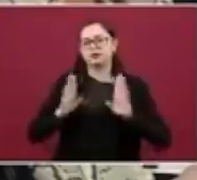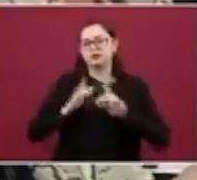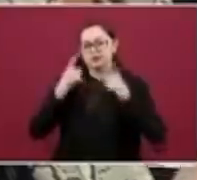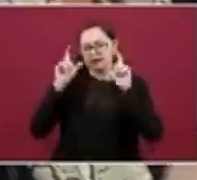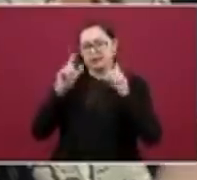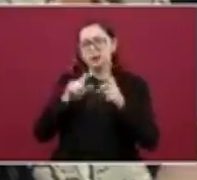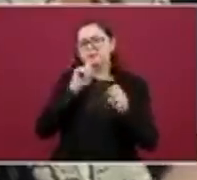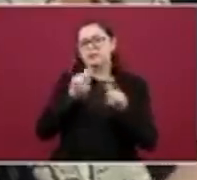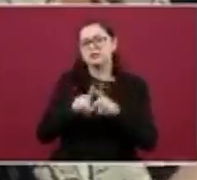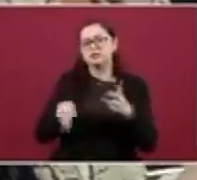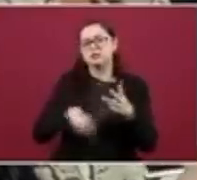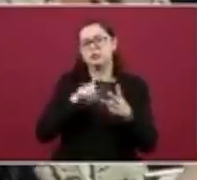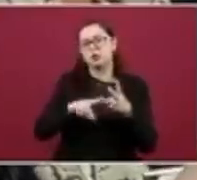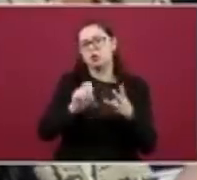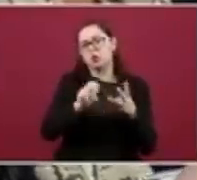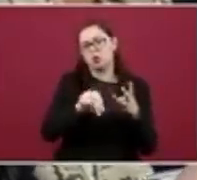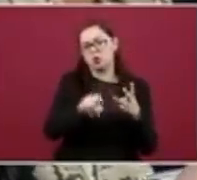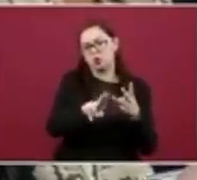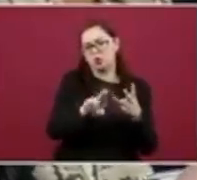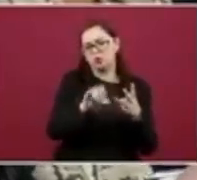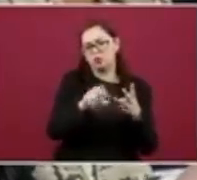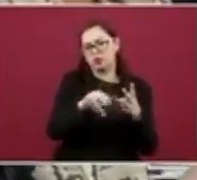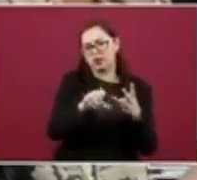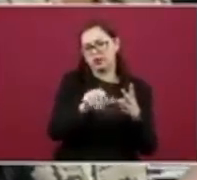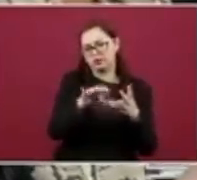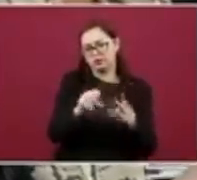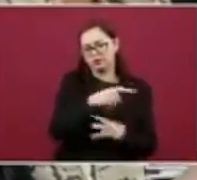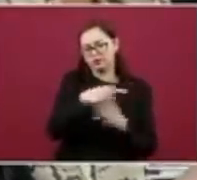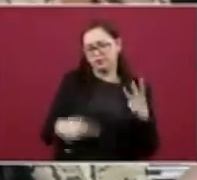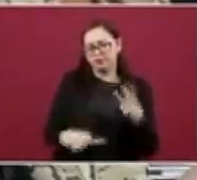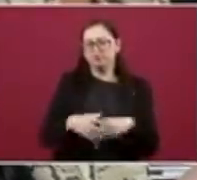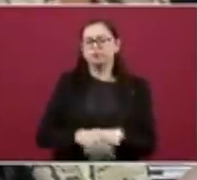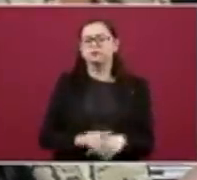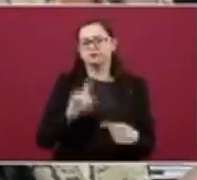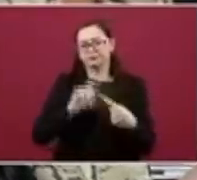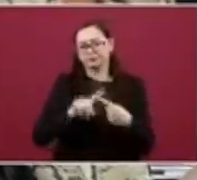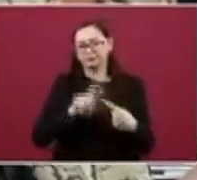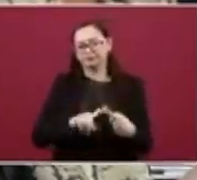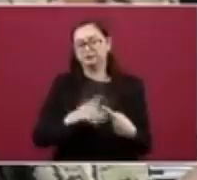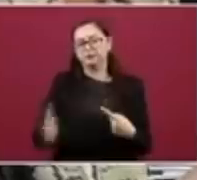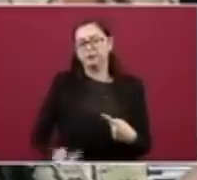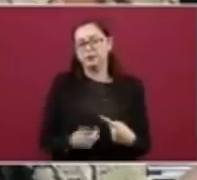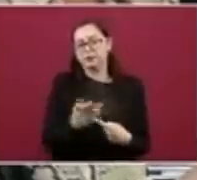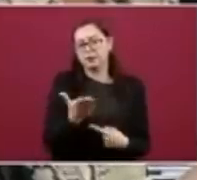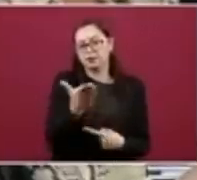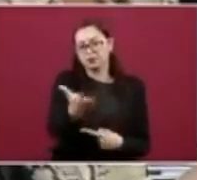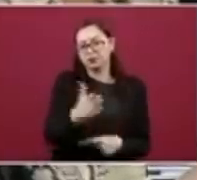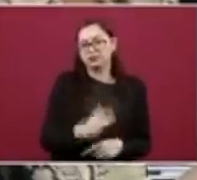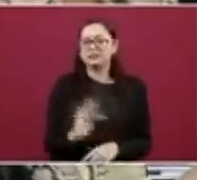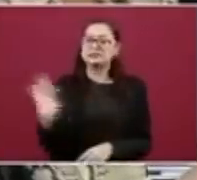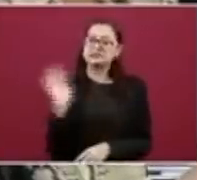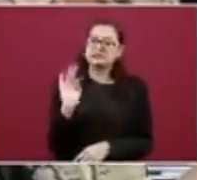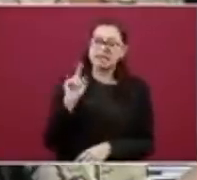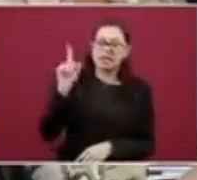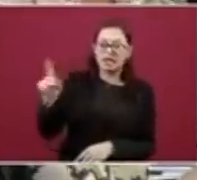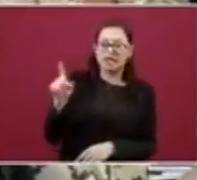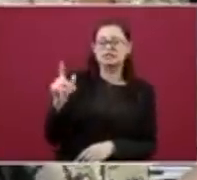ONU. La primera para usted, en caso de que no se autorizara por parte del pueblo